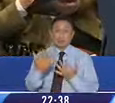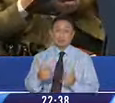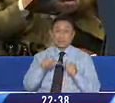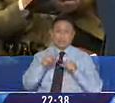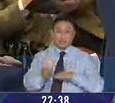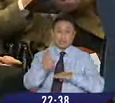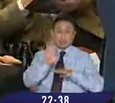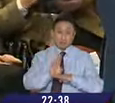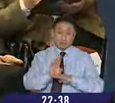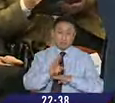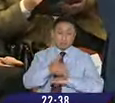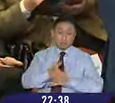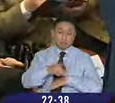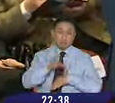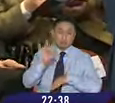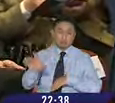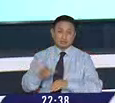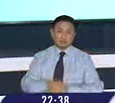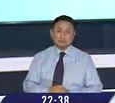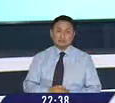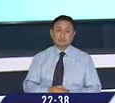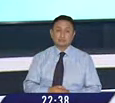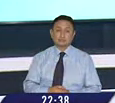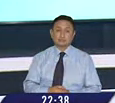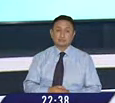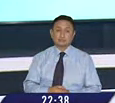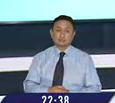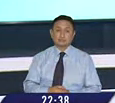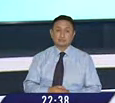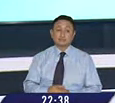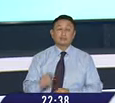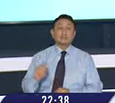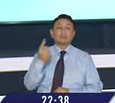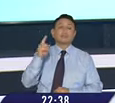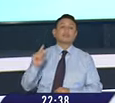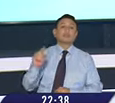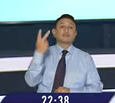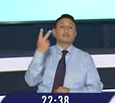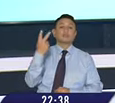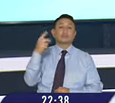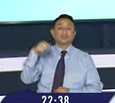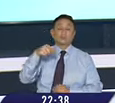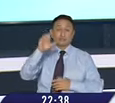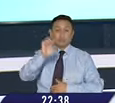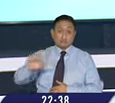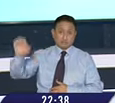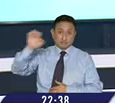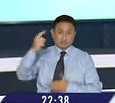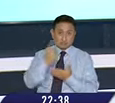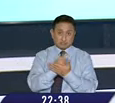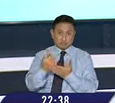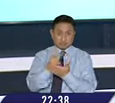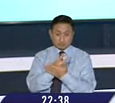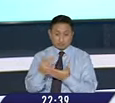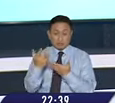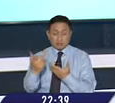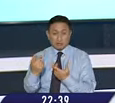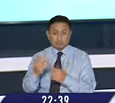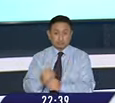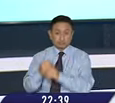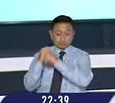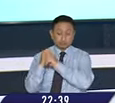informó Héctor Romero. El primer y segundo fin de semana de enero se realizarán los debates